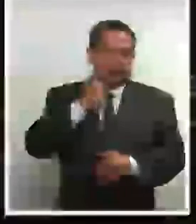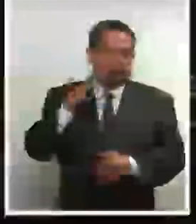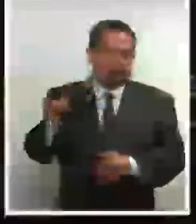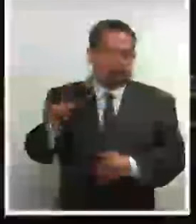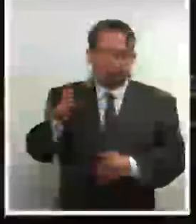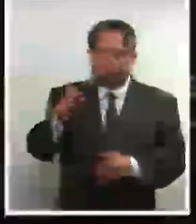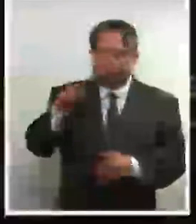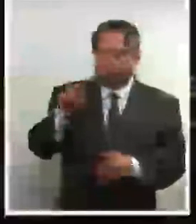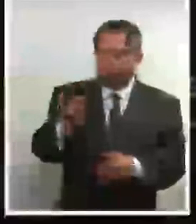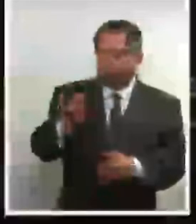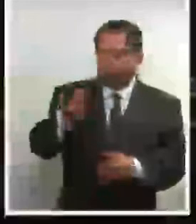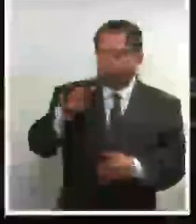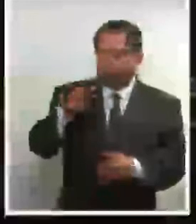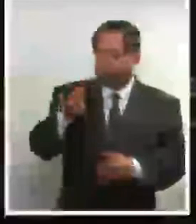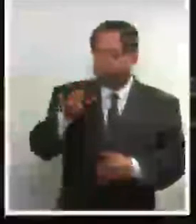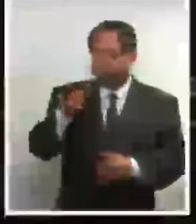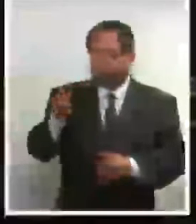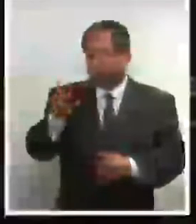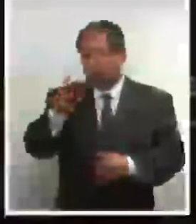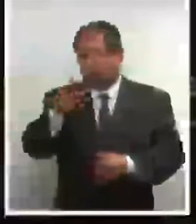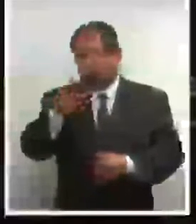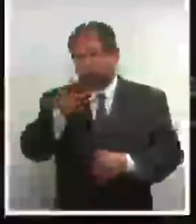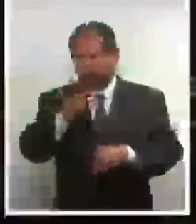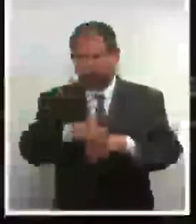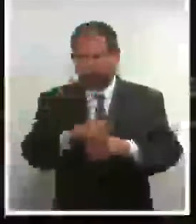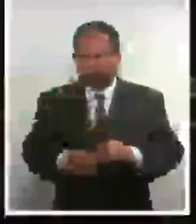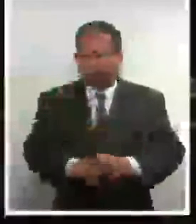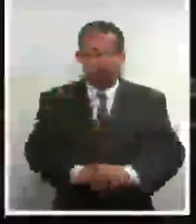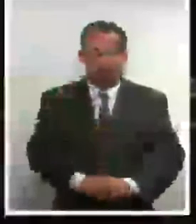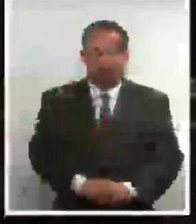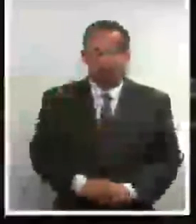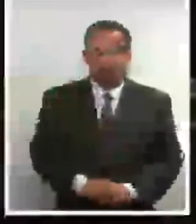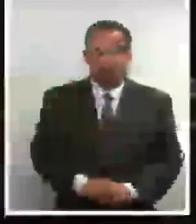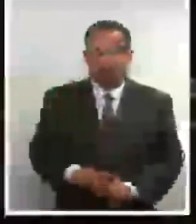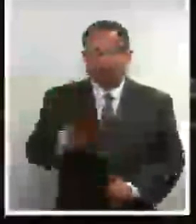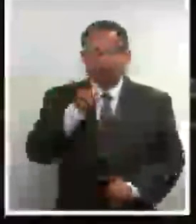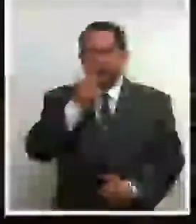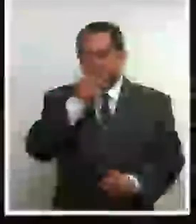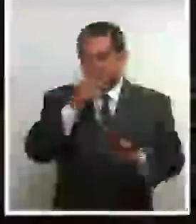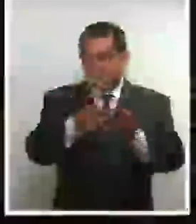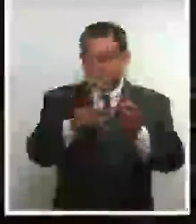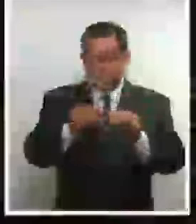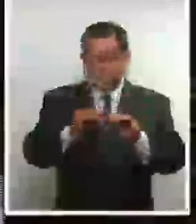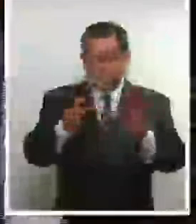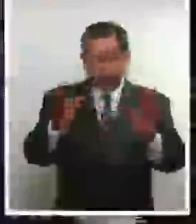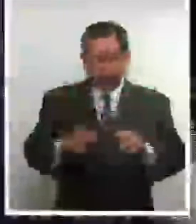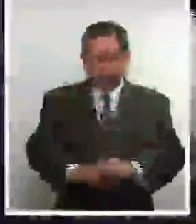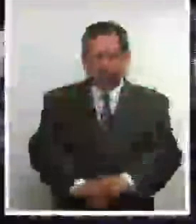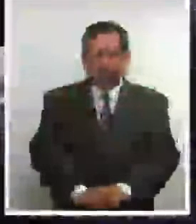diputado Enrique Burgos desde Sucurul. Adelante, diputado, para ilustrar el debate.